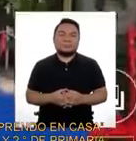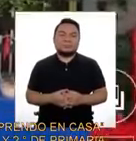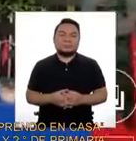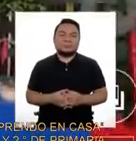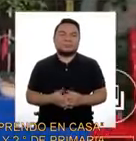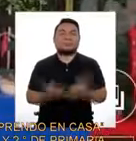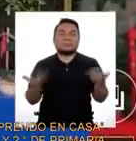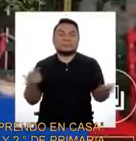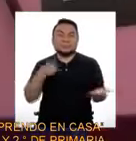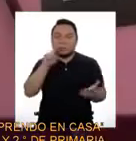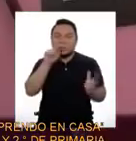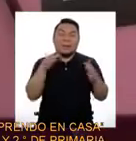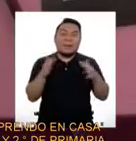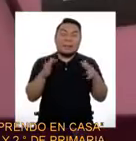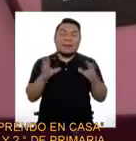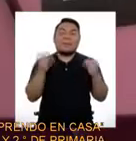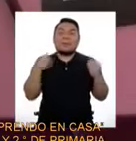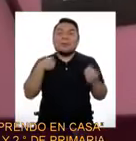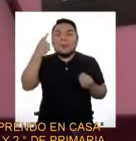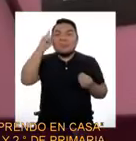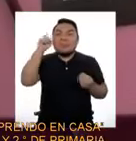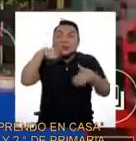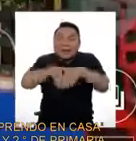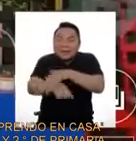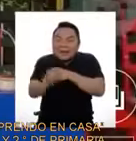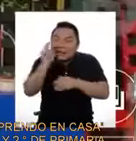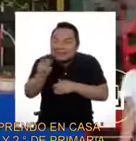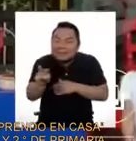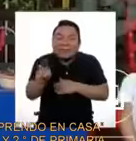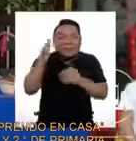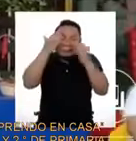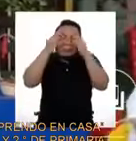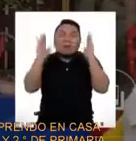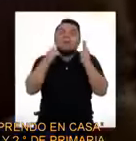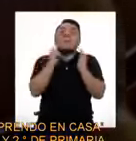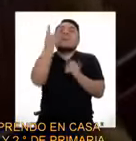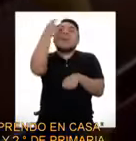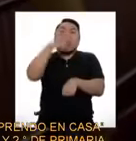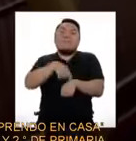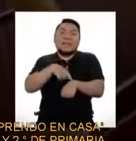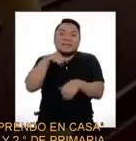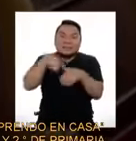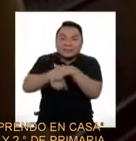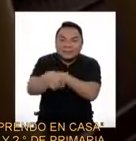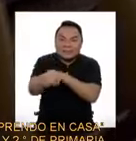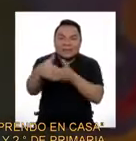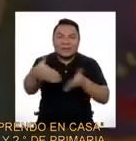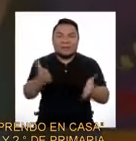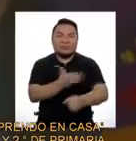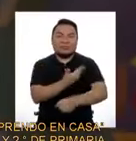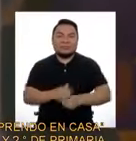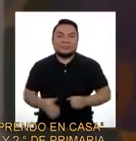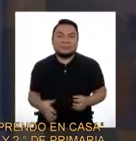Estoy un poco nerviosa porque todavía no sé lo que voy a encontrar. Voy a intentar resolver la pregunta que me mandaron.